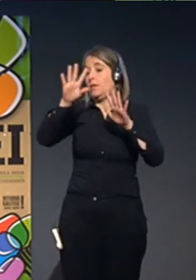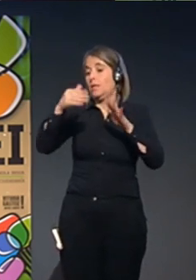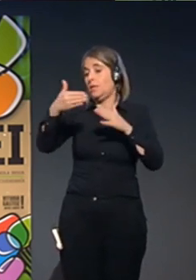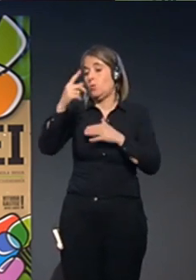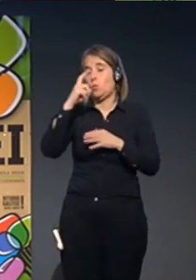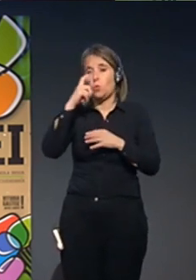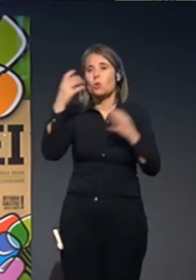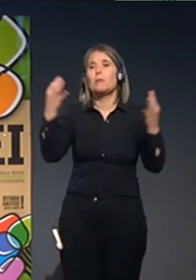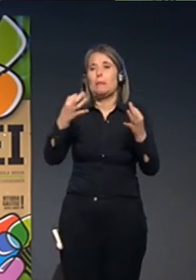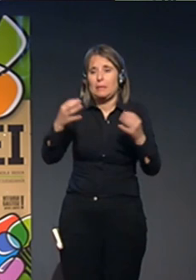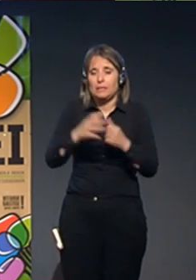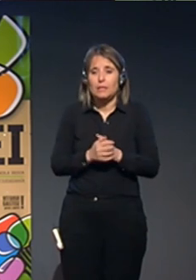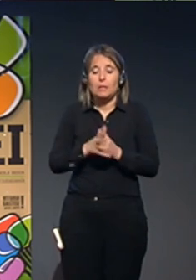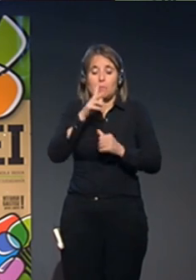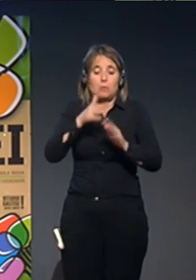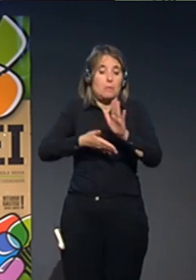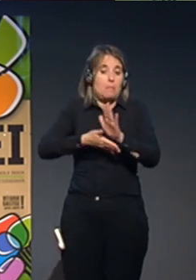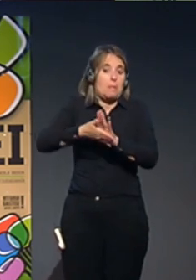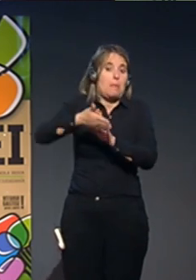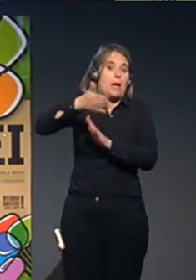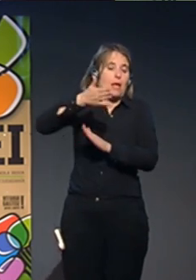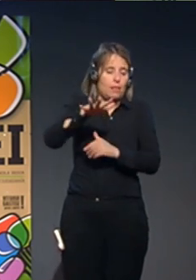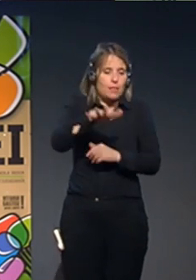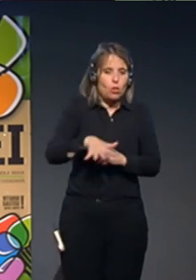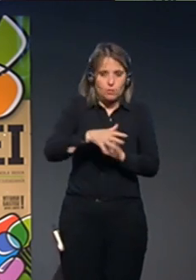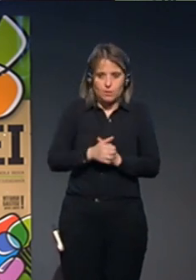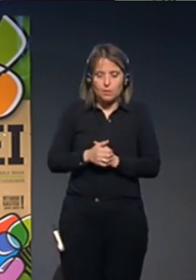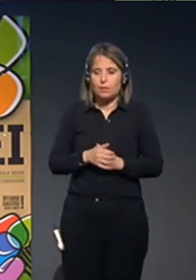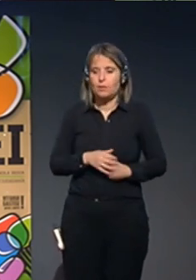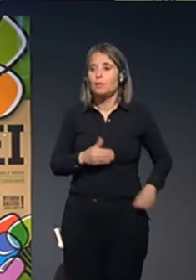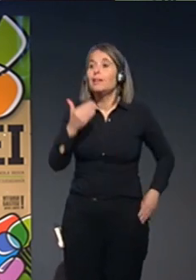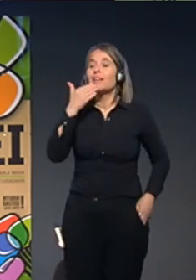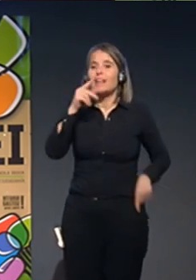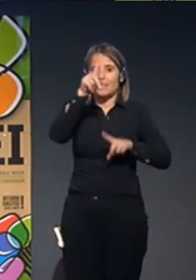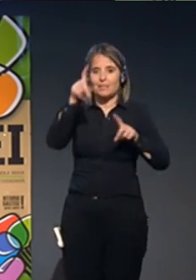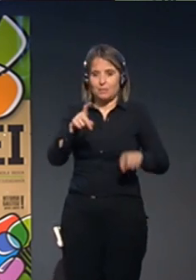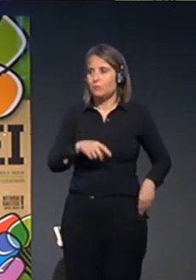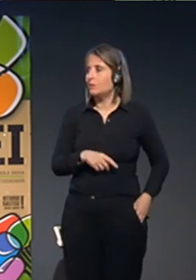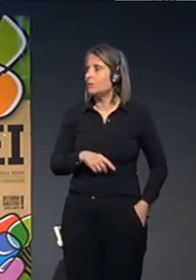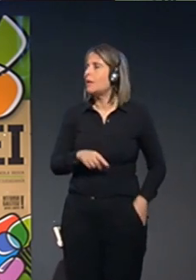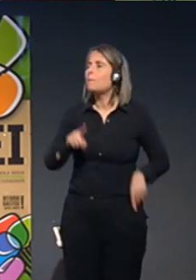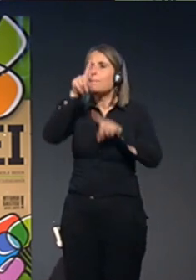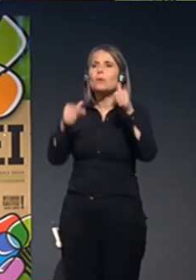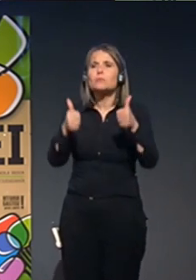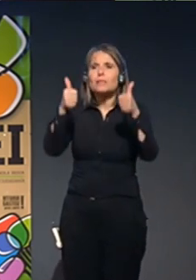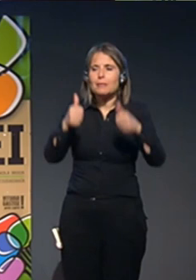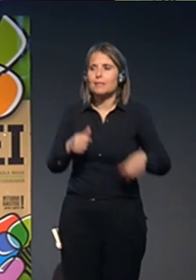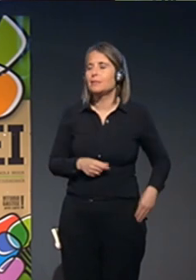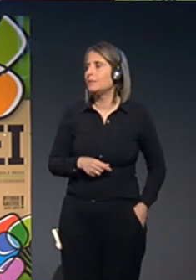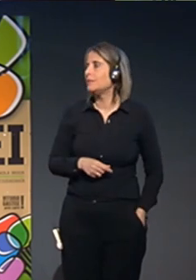elecciones europeas porque la tendencia y la inercia es a peor Gracias creo que hay varias preguntas ahora creo